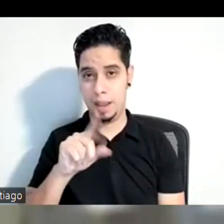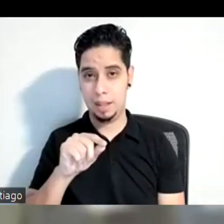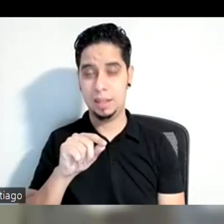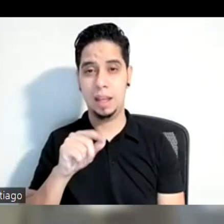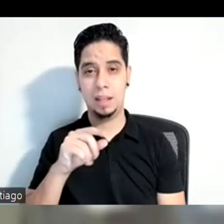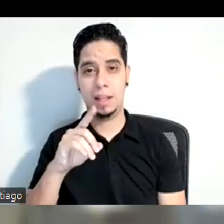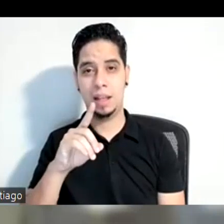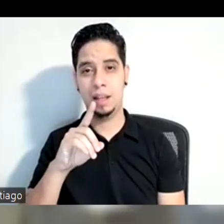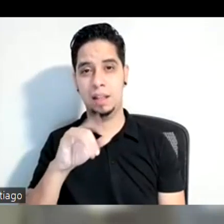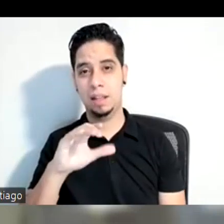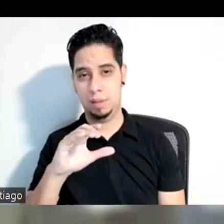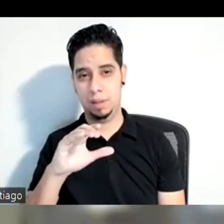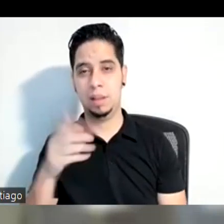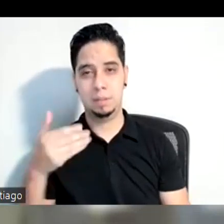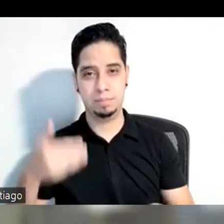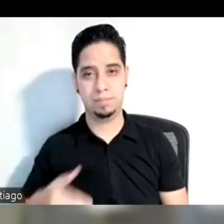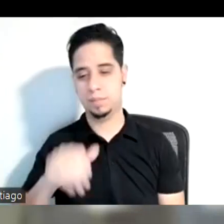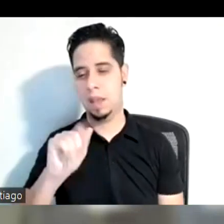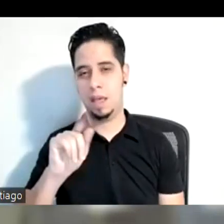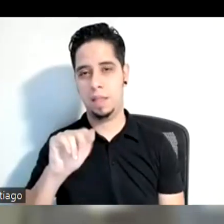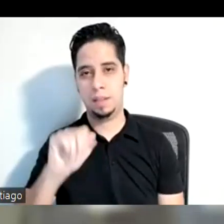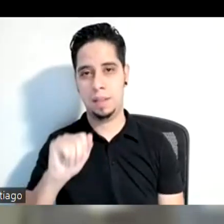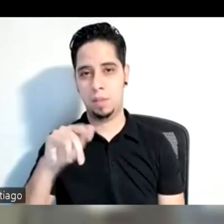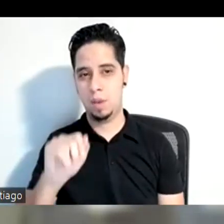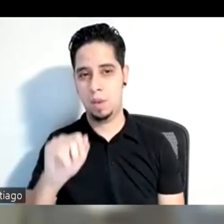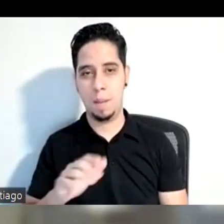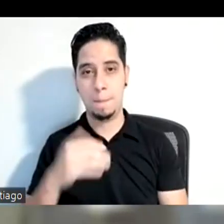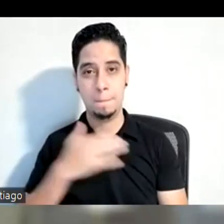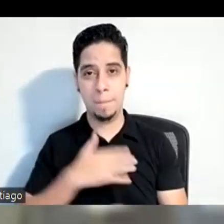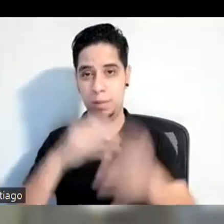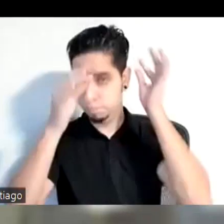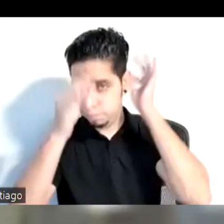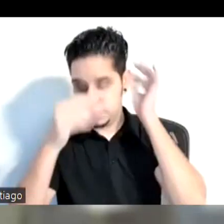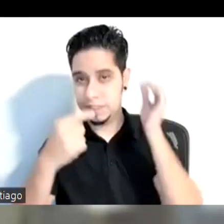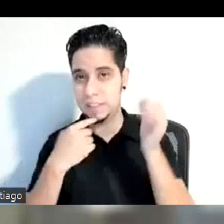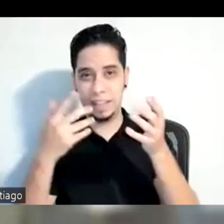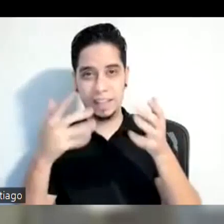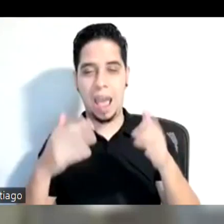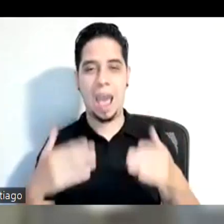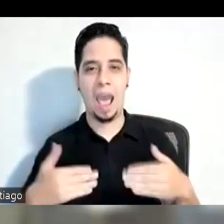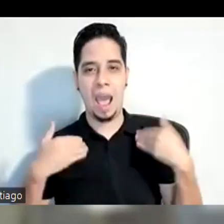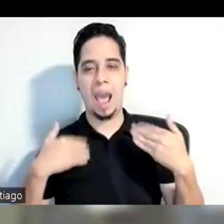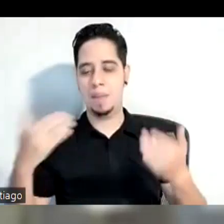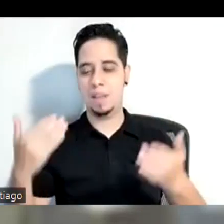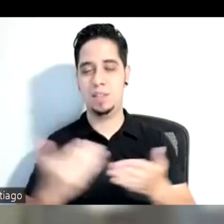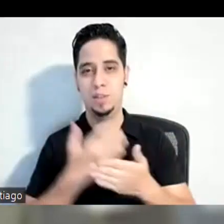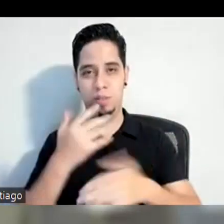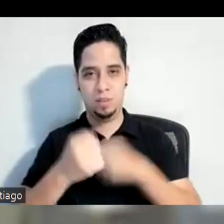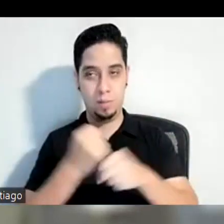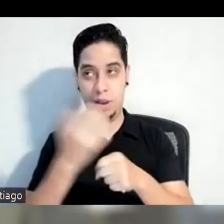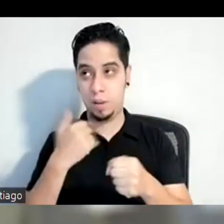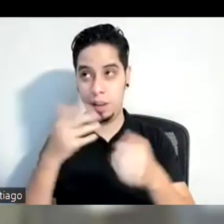todavía. Y mire, mi sombrerito dice Happy New Year, lo siento, pero estoy loca porque se vaya año. Yo estoy loca porque llegue el otro.